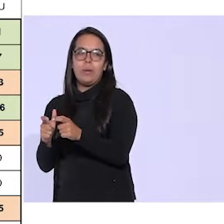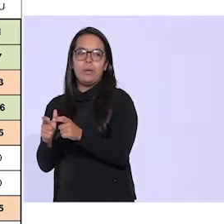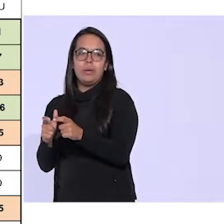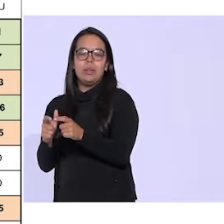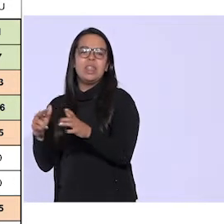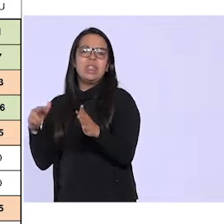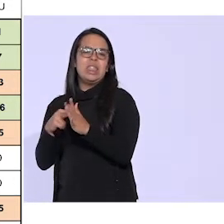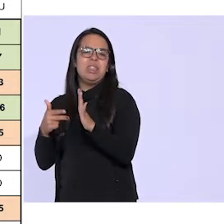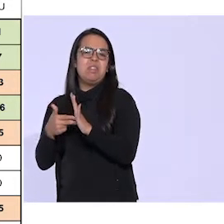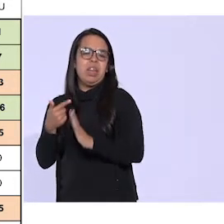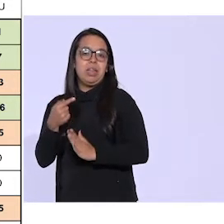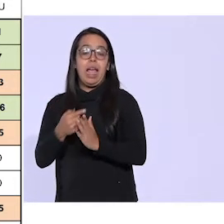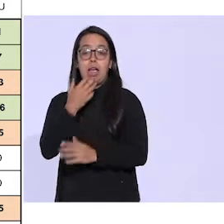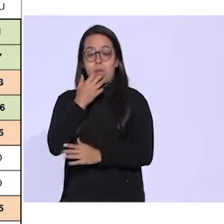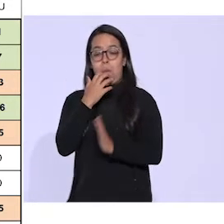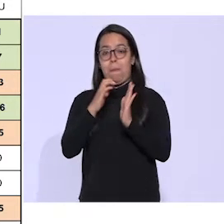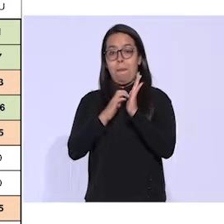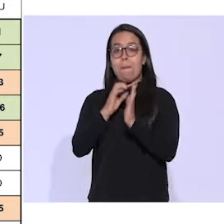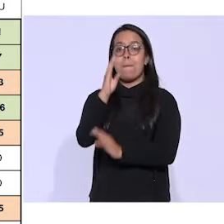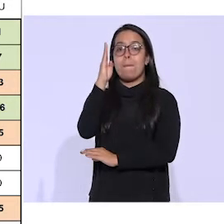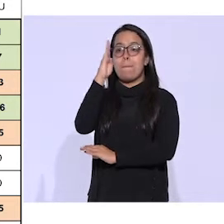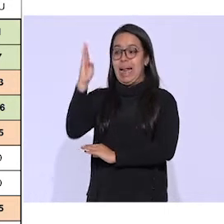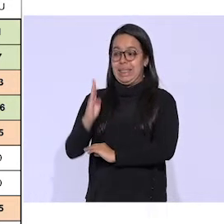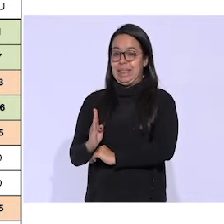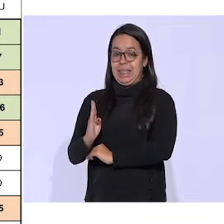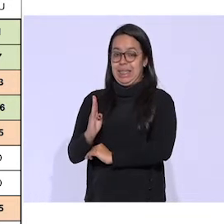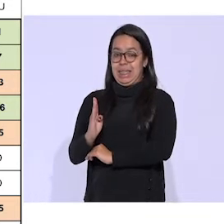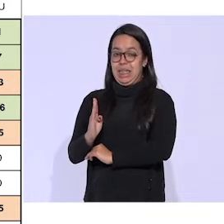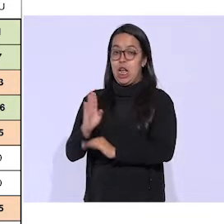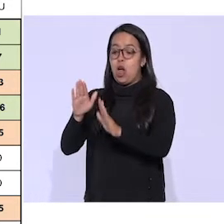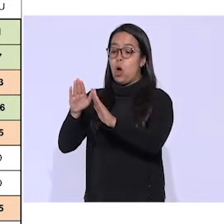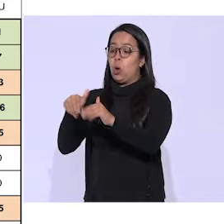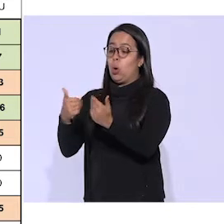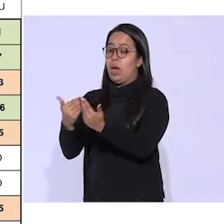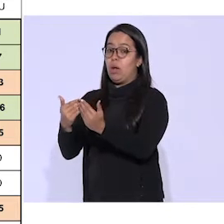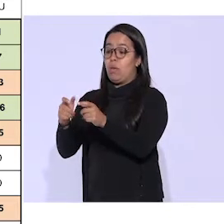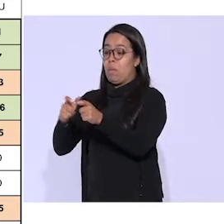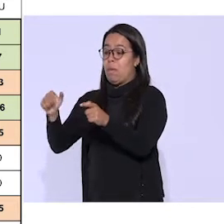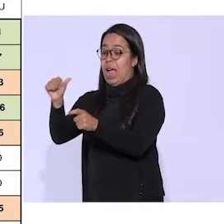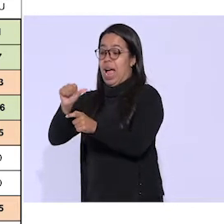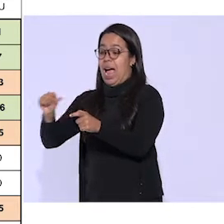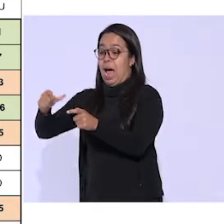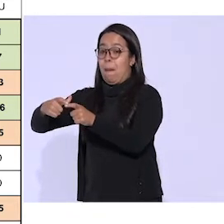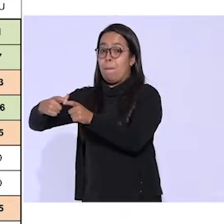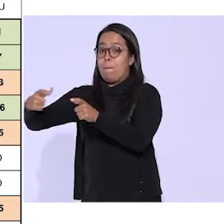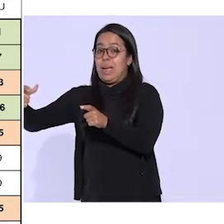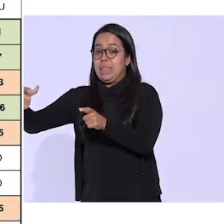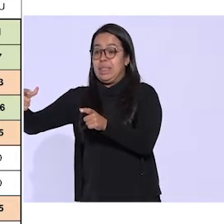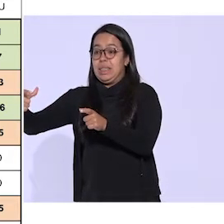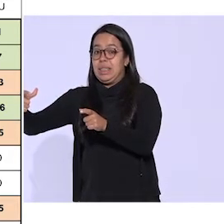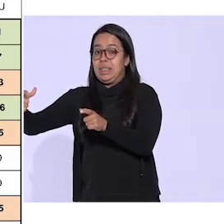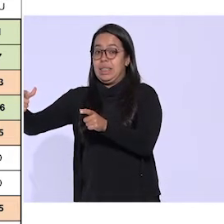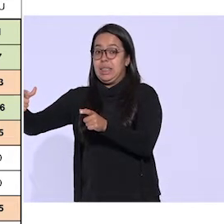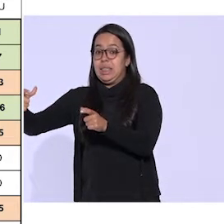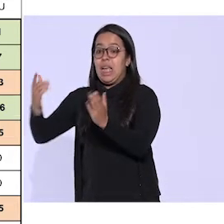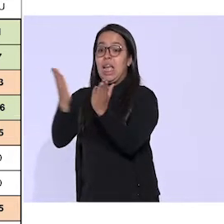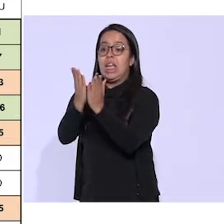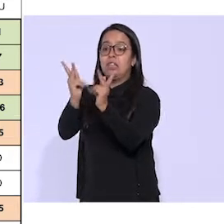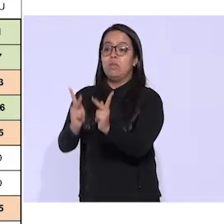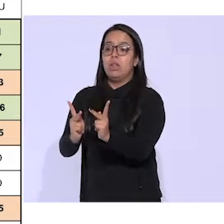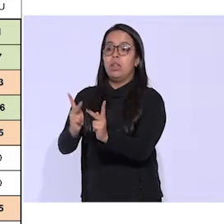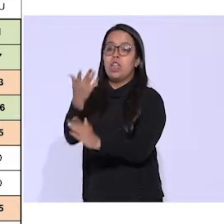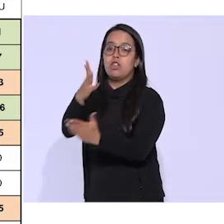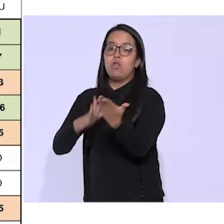caso de Brasil, centros donde hay más mujeres que hombres, los alumnos obtienen peores rendimientos. Sin